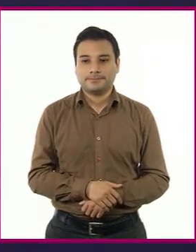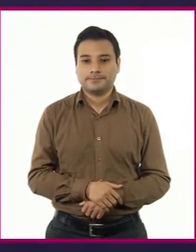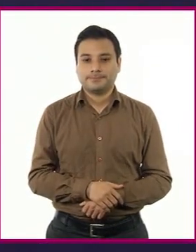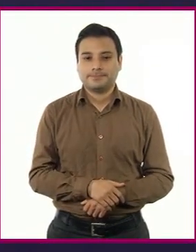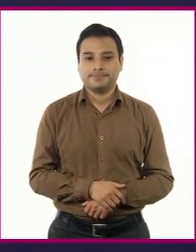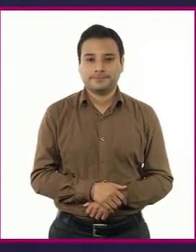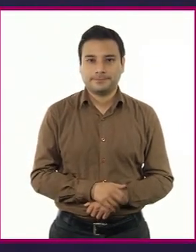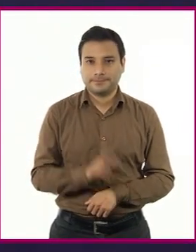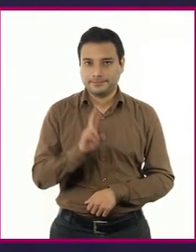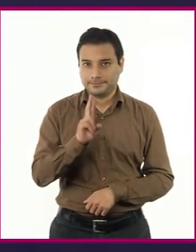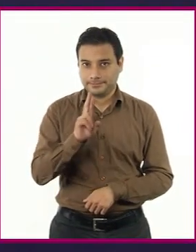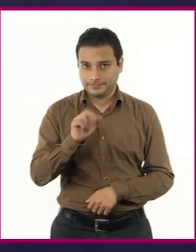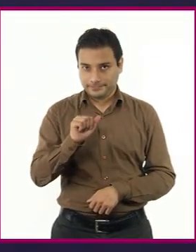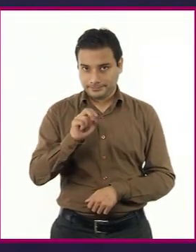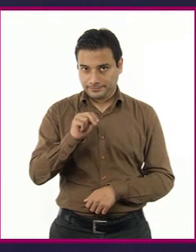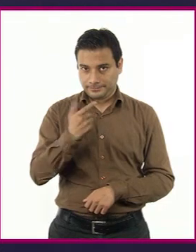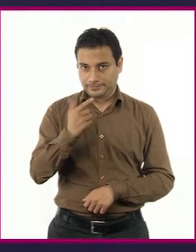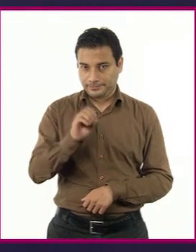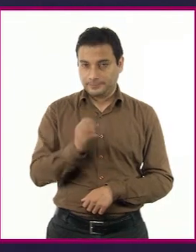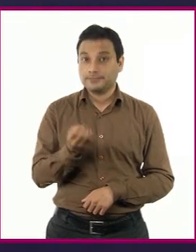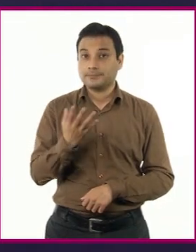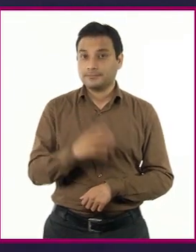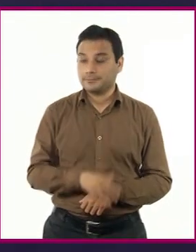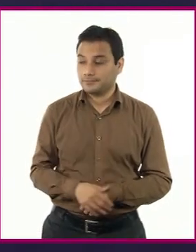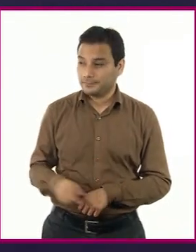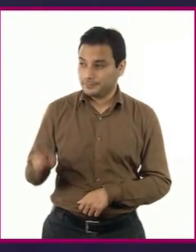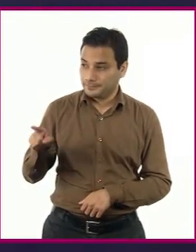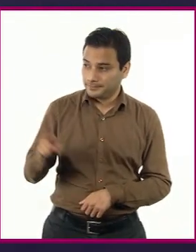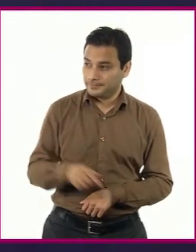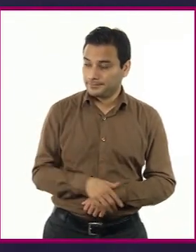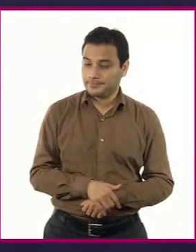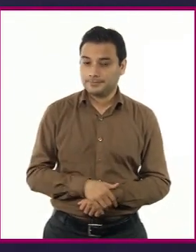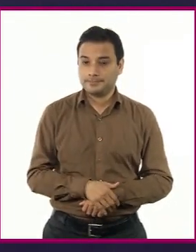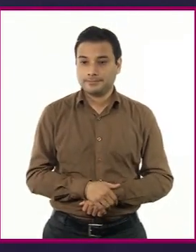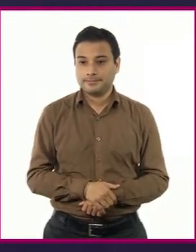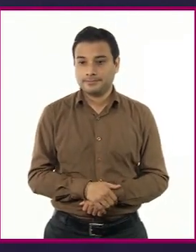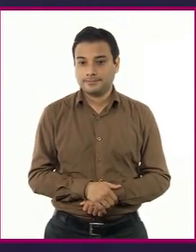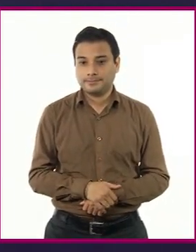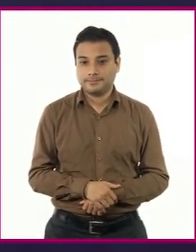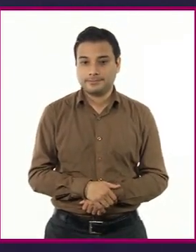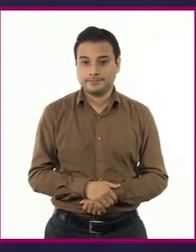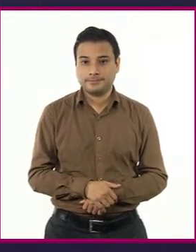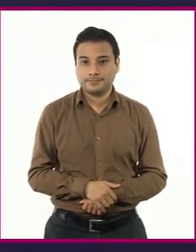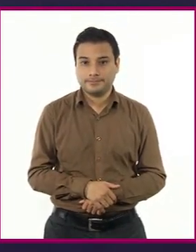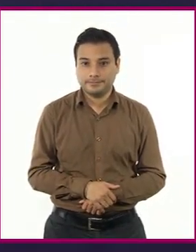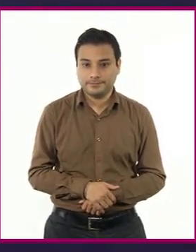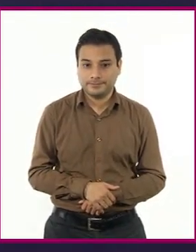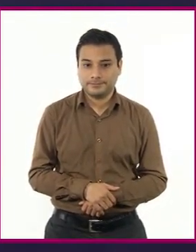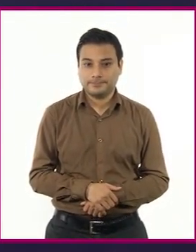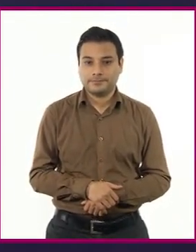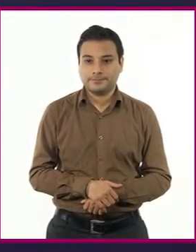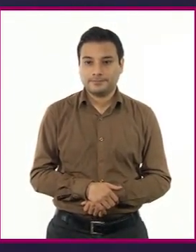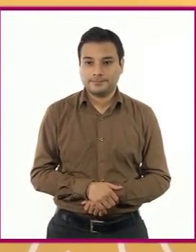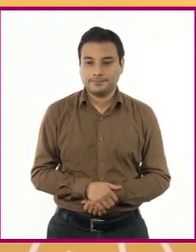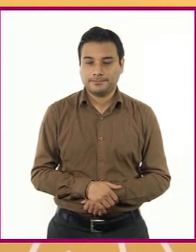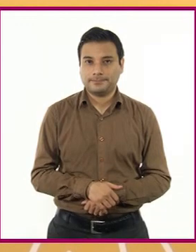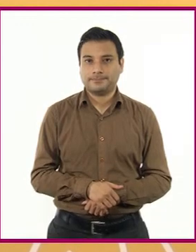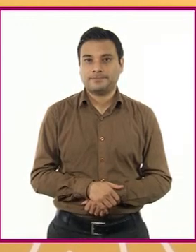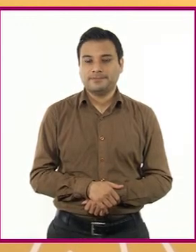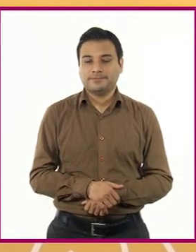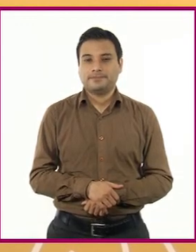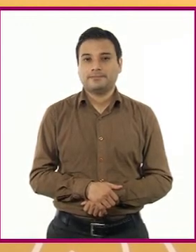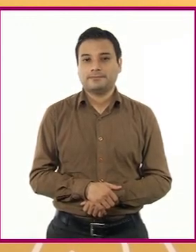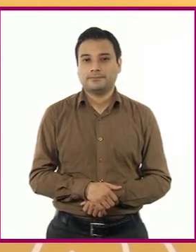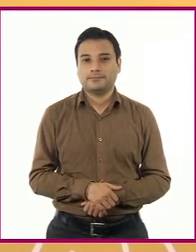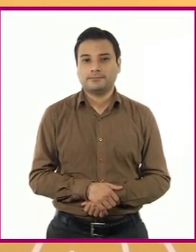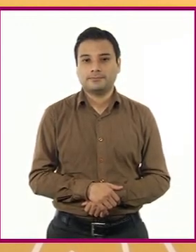es igual a la diferencia de 0.20 millones menos 0.13 millones. Es igual a 0.07 millones.